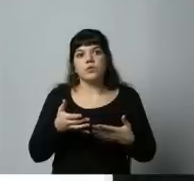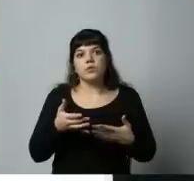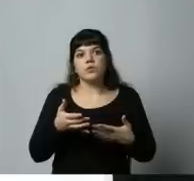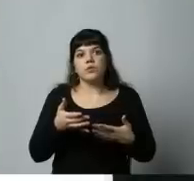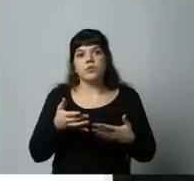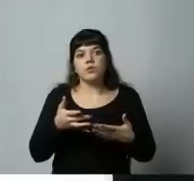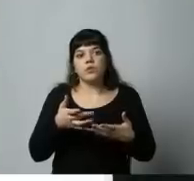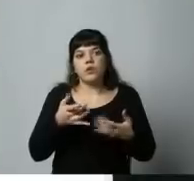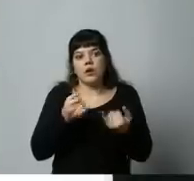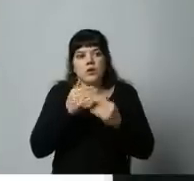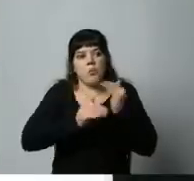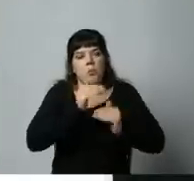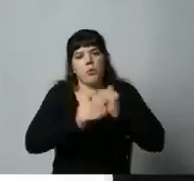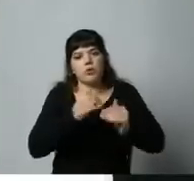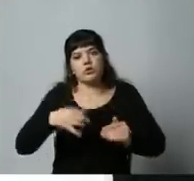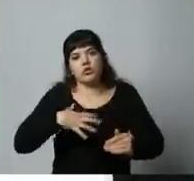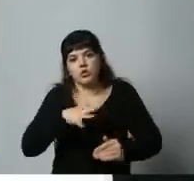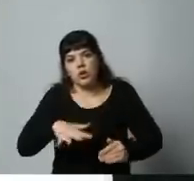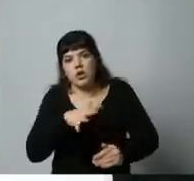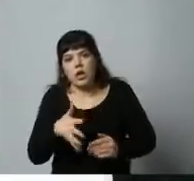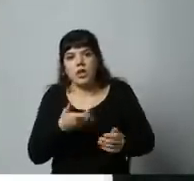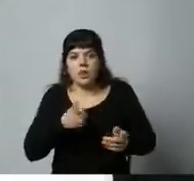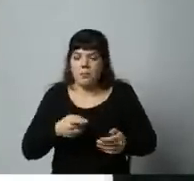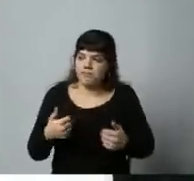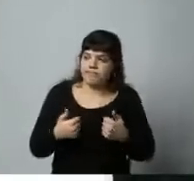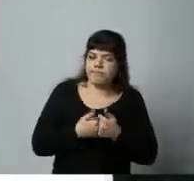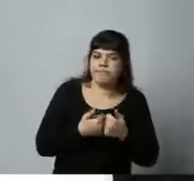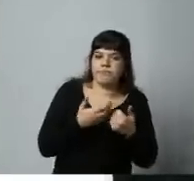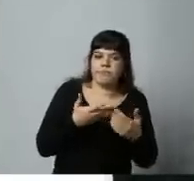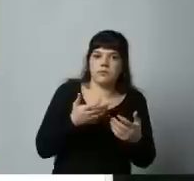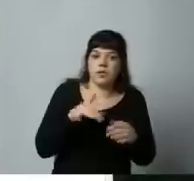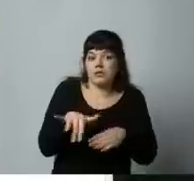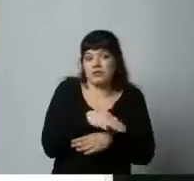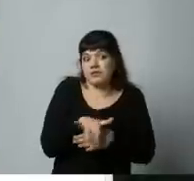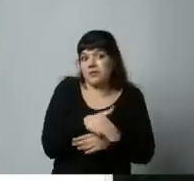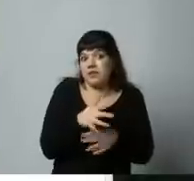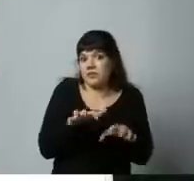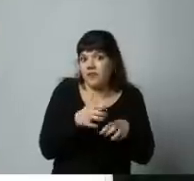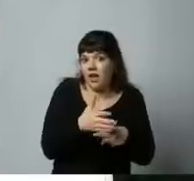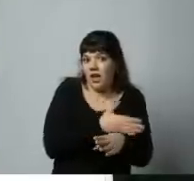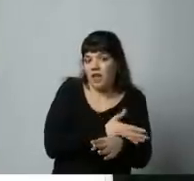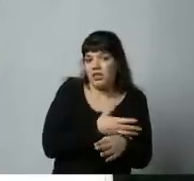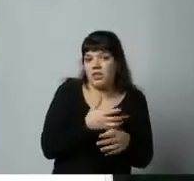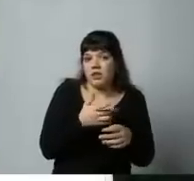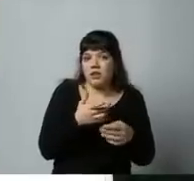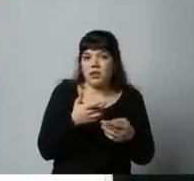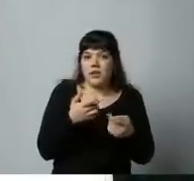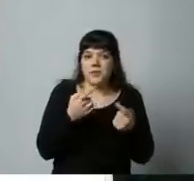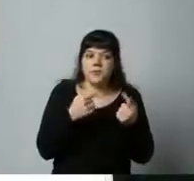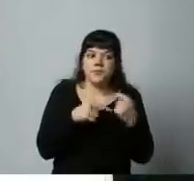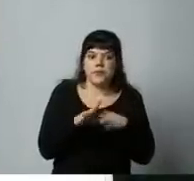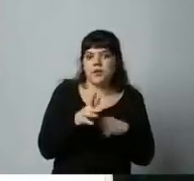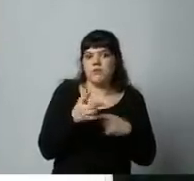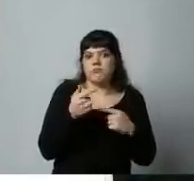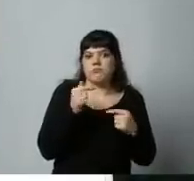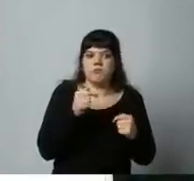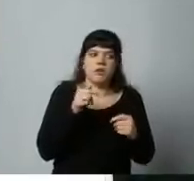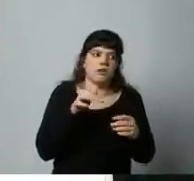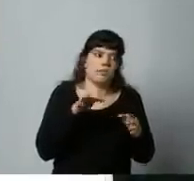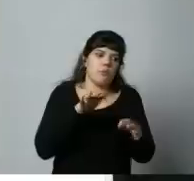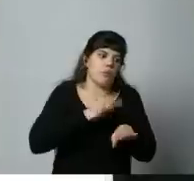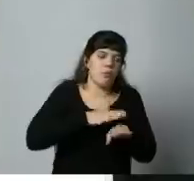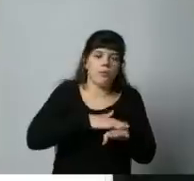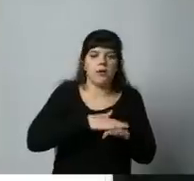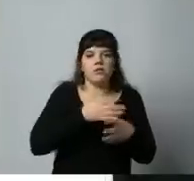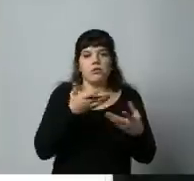un proceso social y de acompañamiento de una situación de calle o sea de un estado de en en determinado